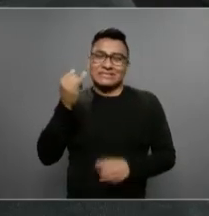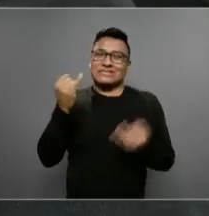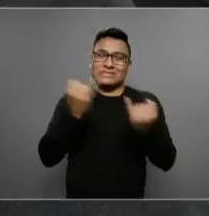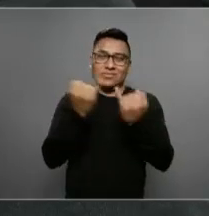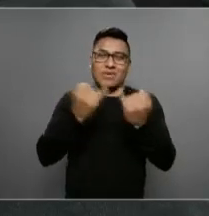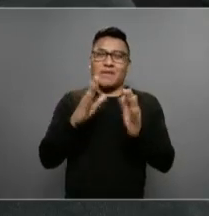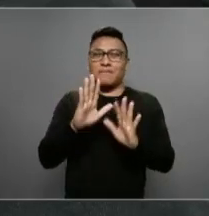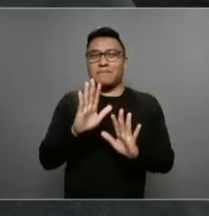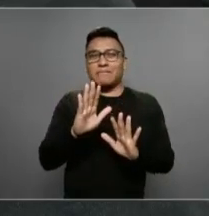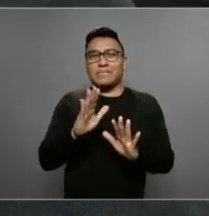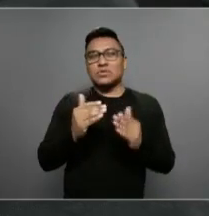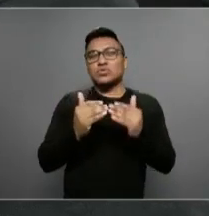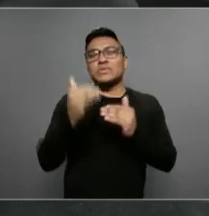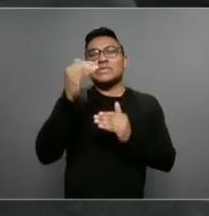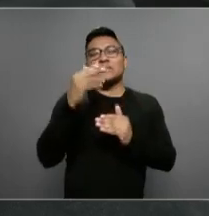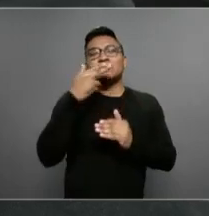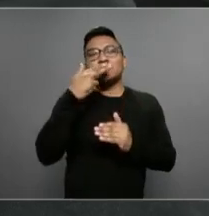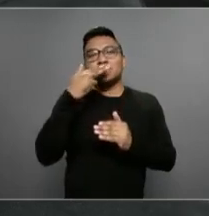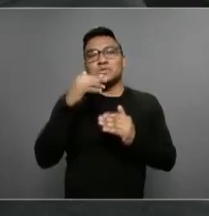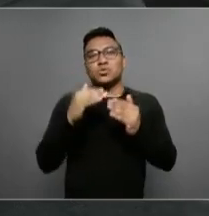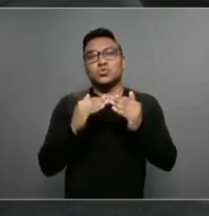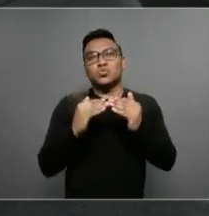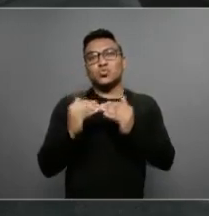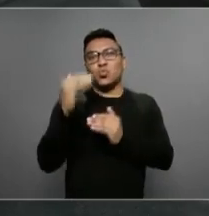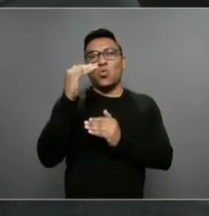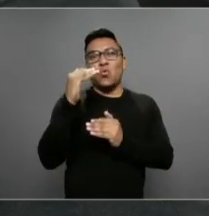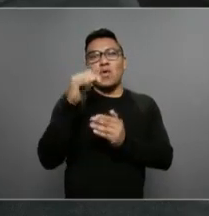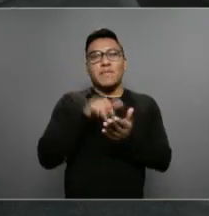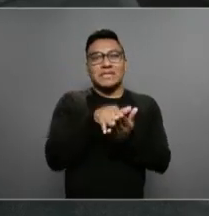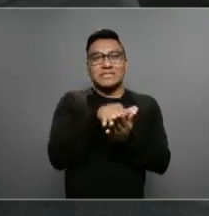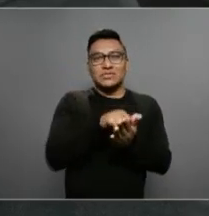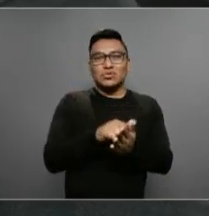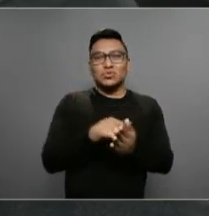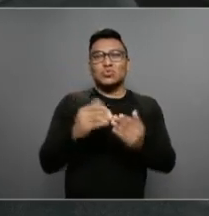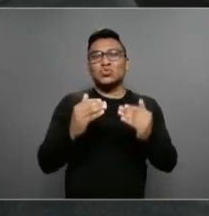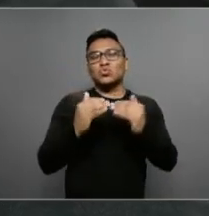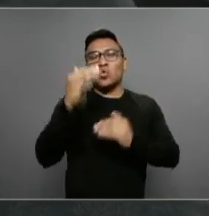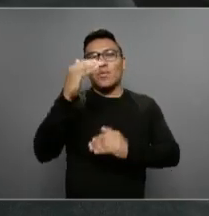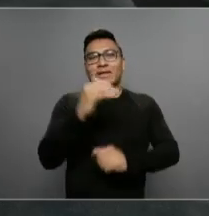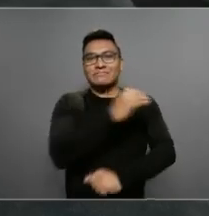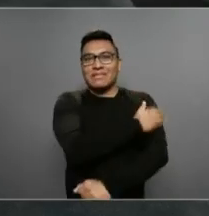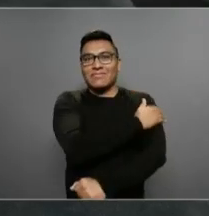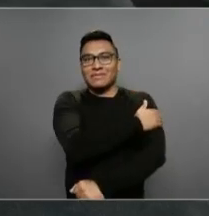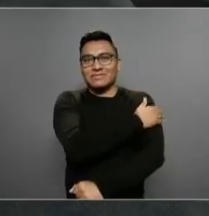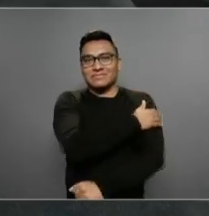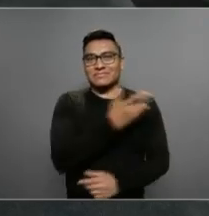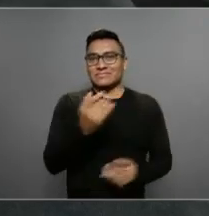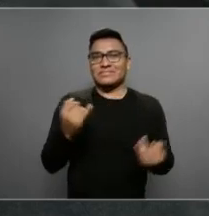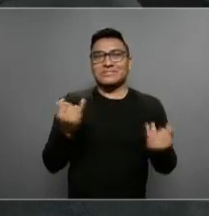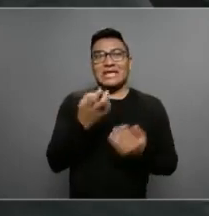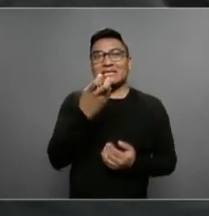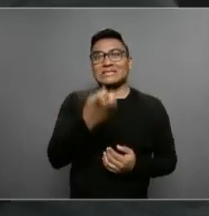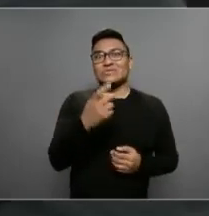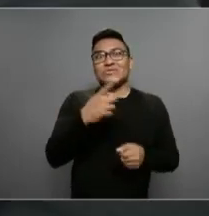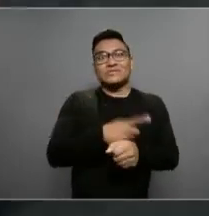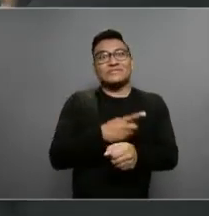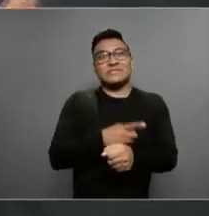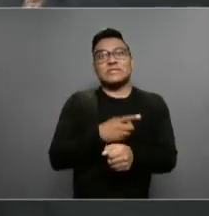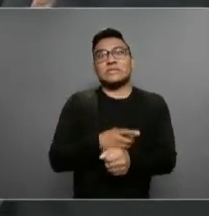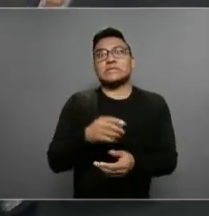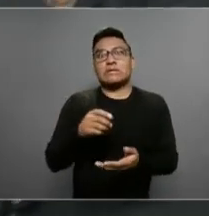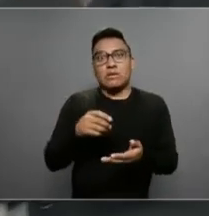subió ayer tabaquismo, hoy sube de nuevo obesidad, hipertensión y diabetes. Pero básicamente en estas enfermedades son las que se están registrando.